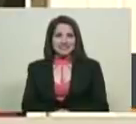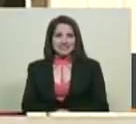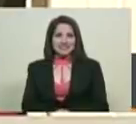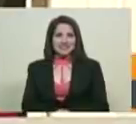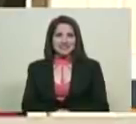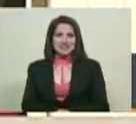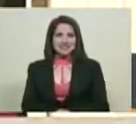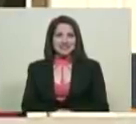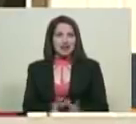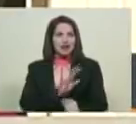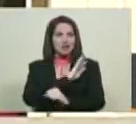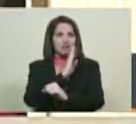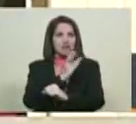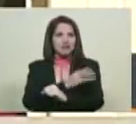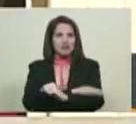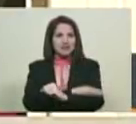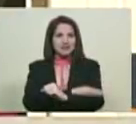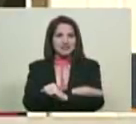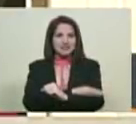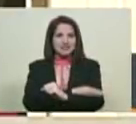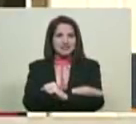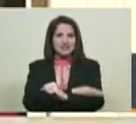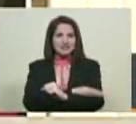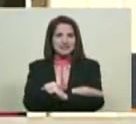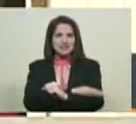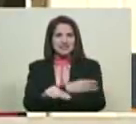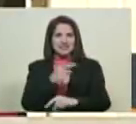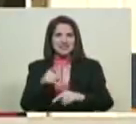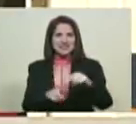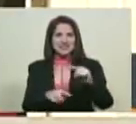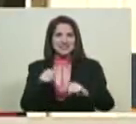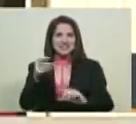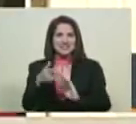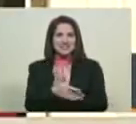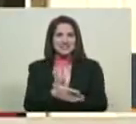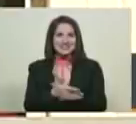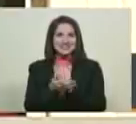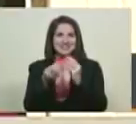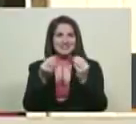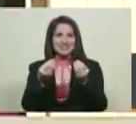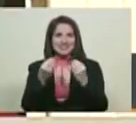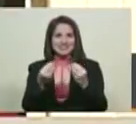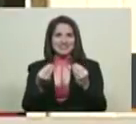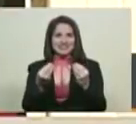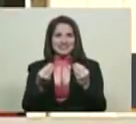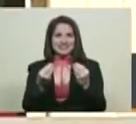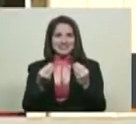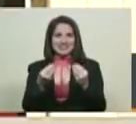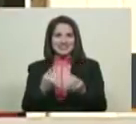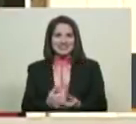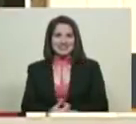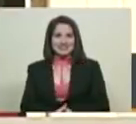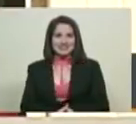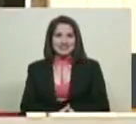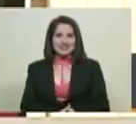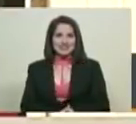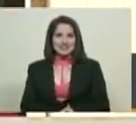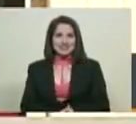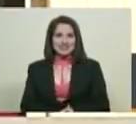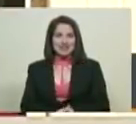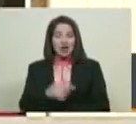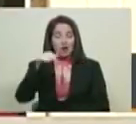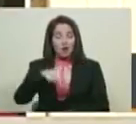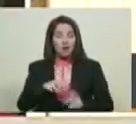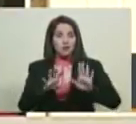de la fuerza campesina, productora, revolucionaria, transformadora. Y hoy, 9